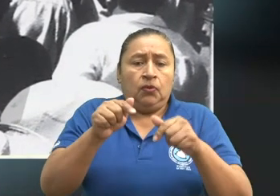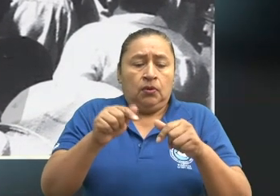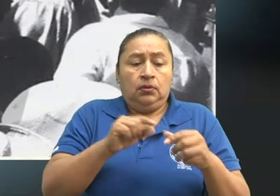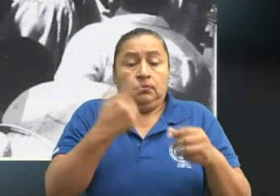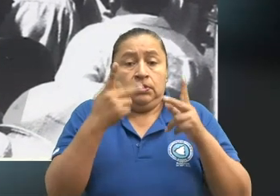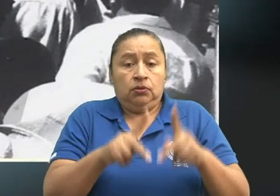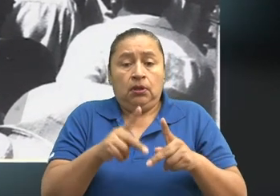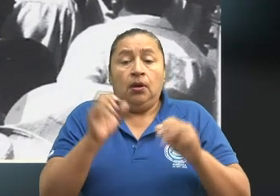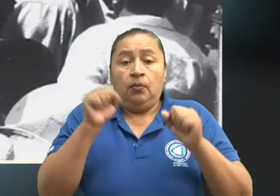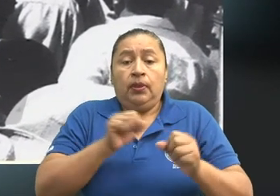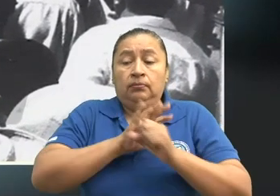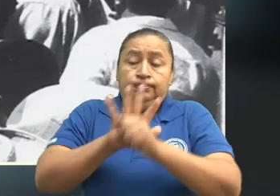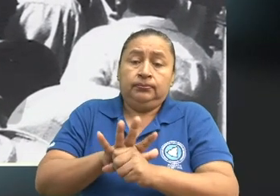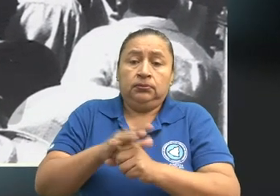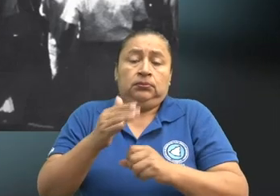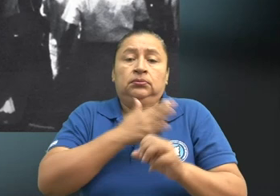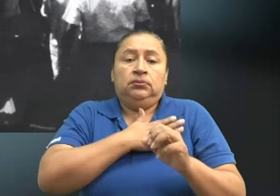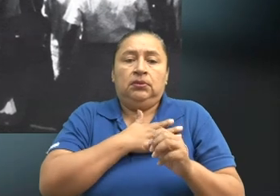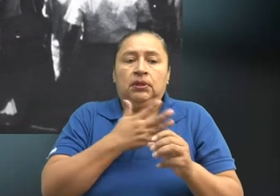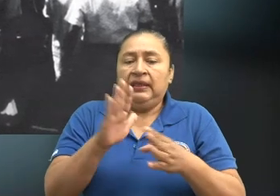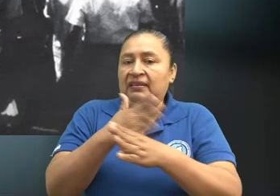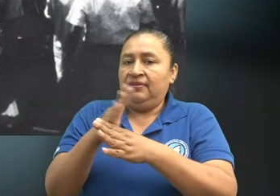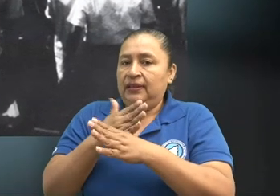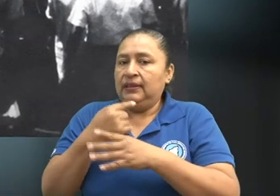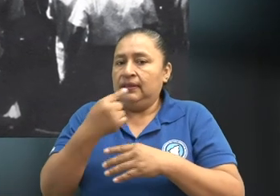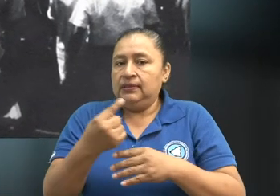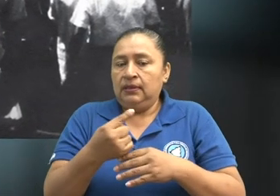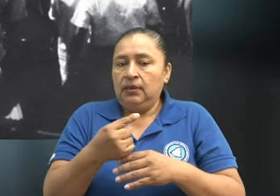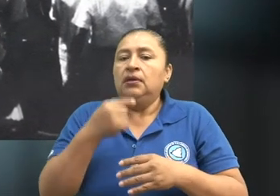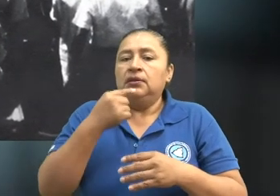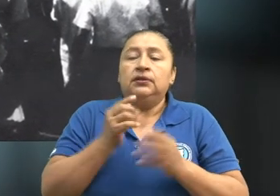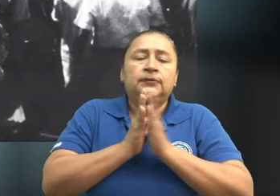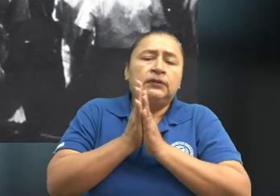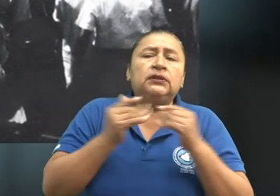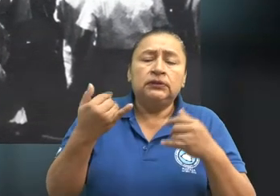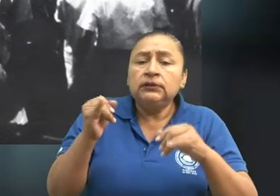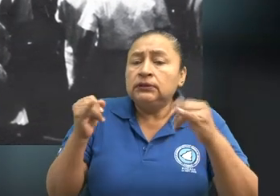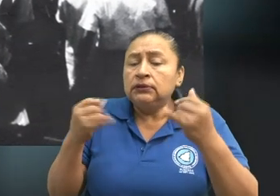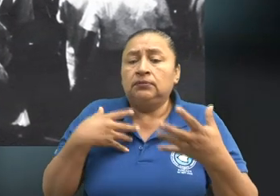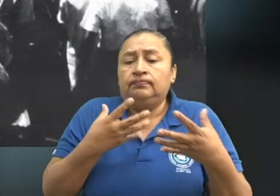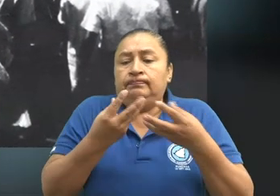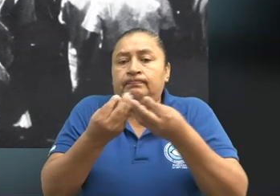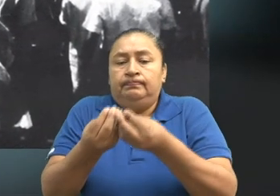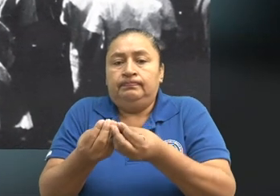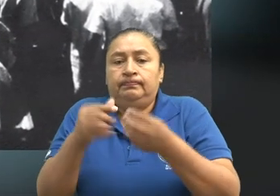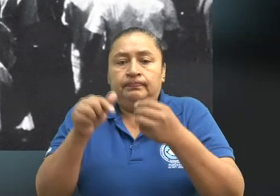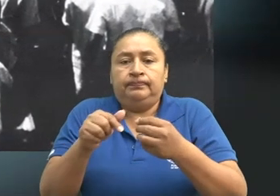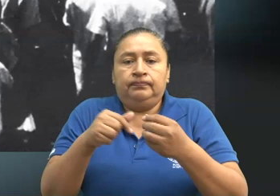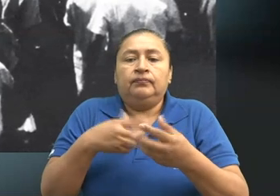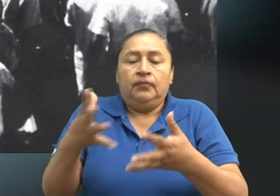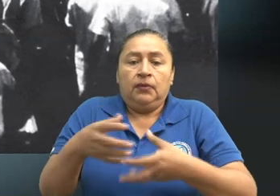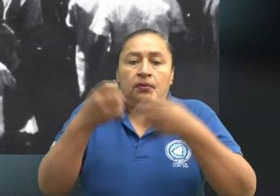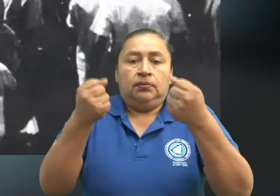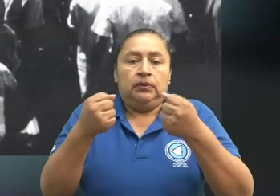candidato pudiera derrotarse a la dictadura, distintos sectores expresan sus deseos, ¿no? De reivindicar